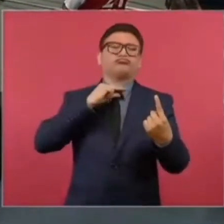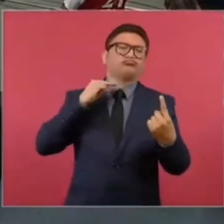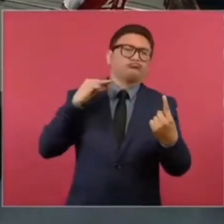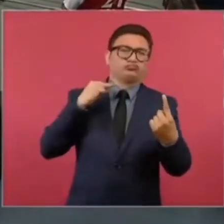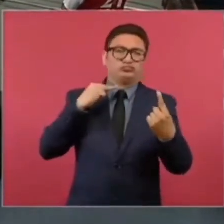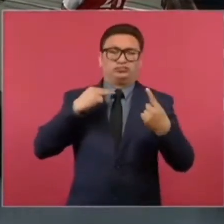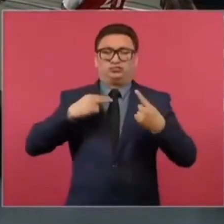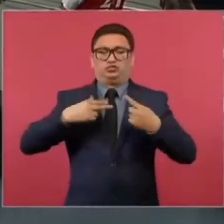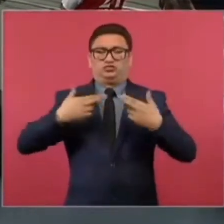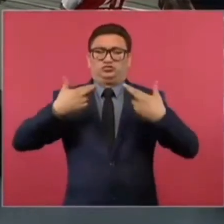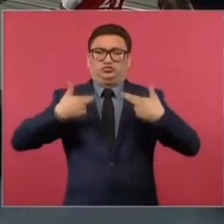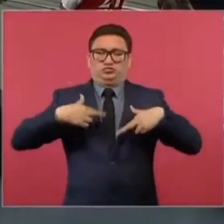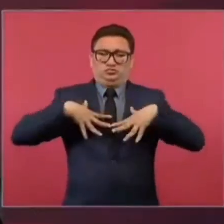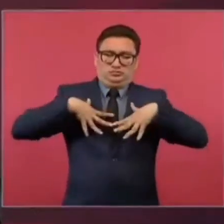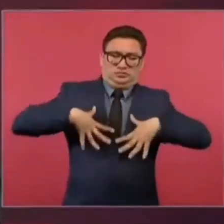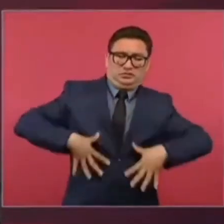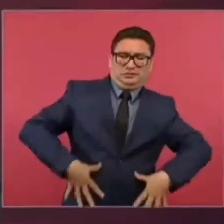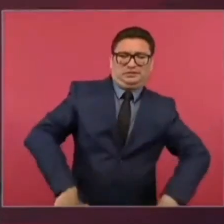también